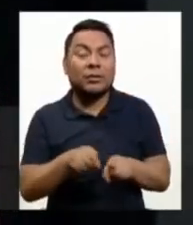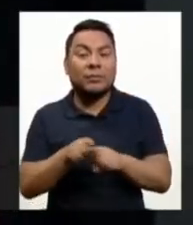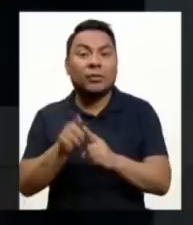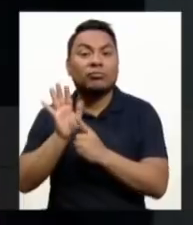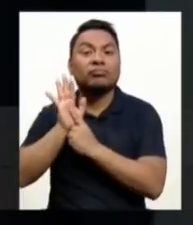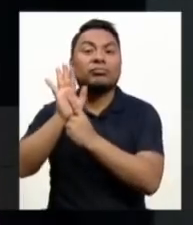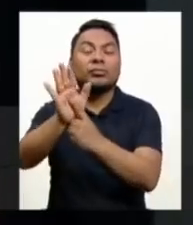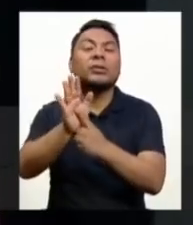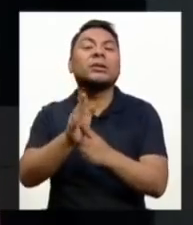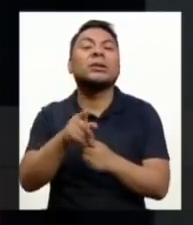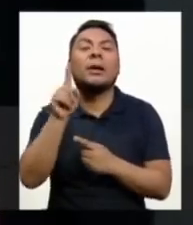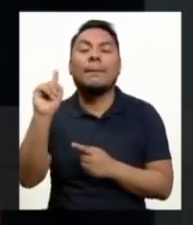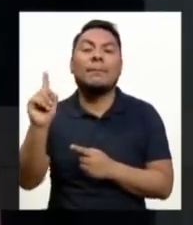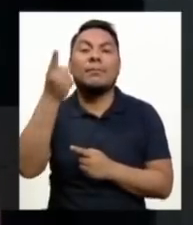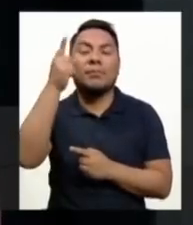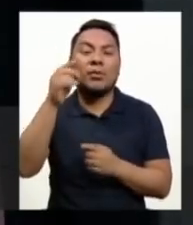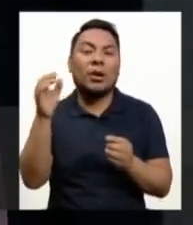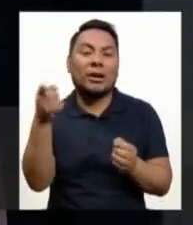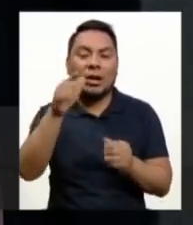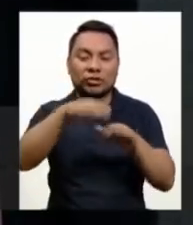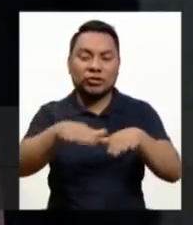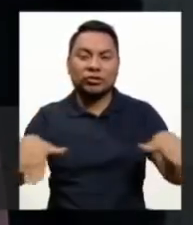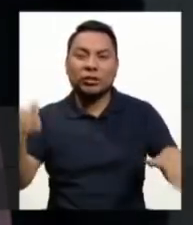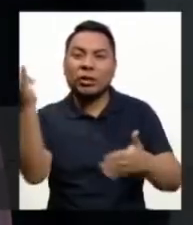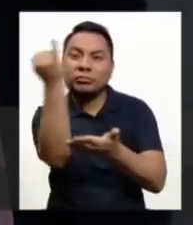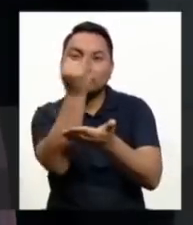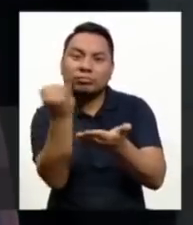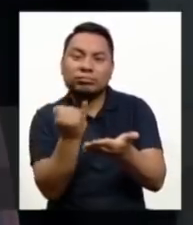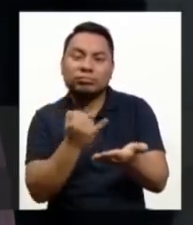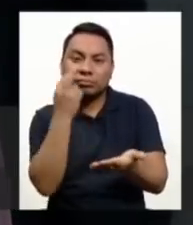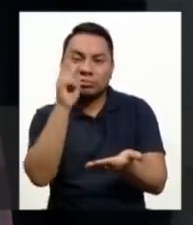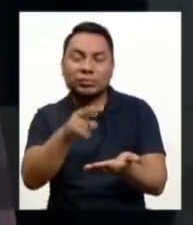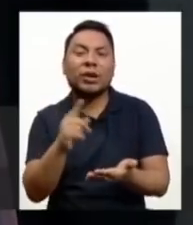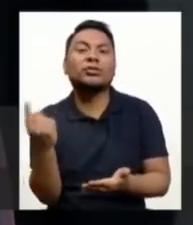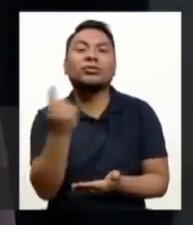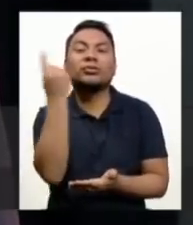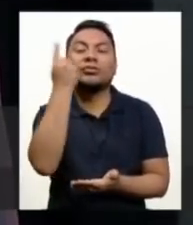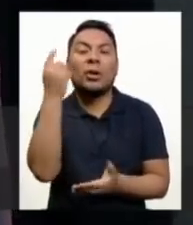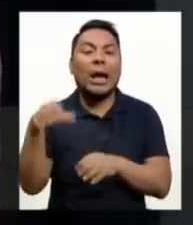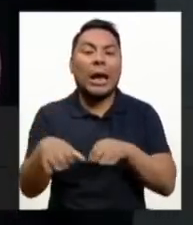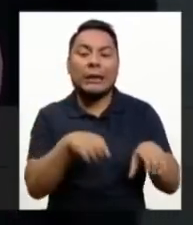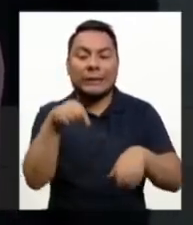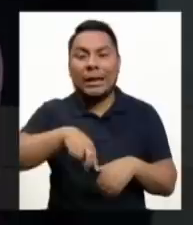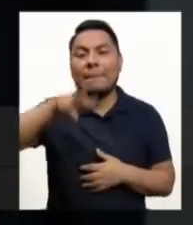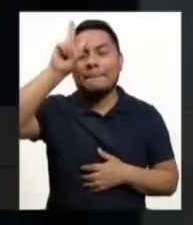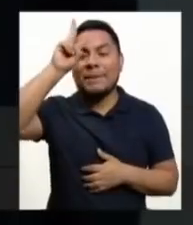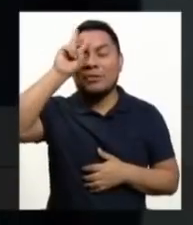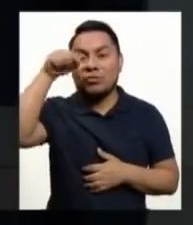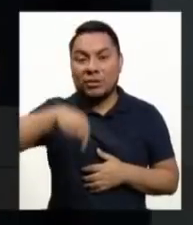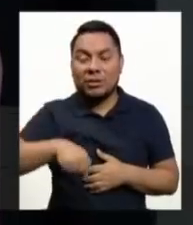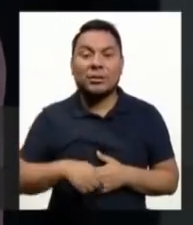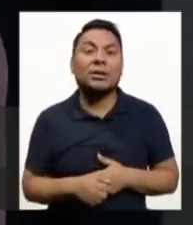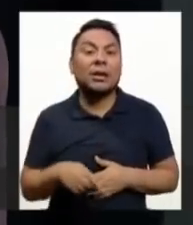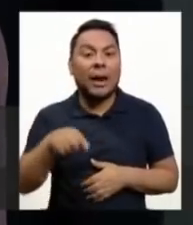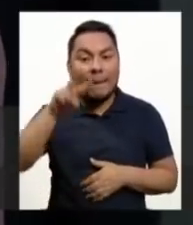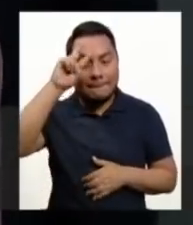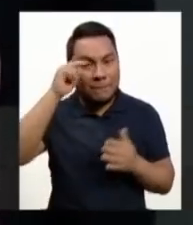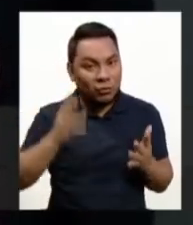la primera serie de dibujos animados íntegramente producida y realizada en el Perú y por